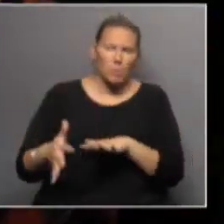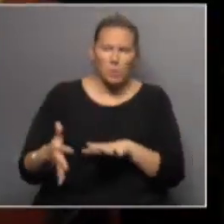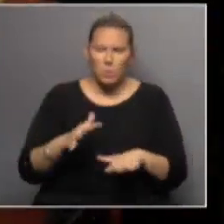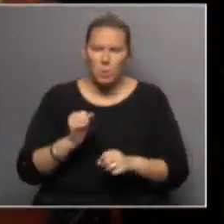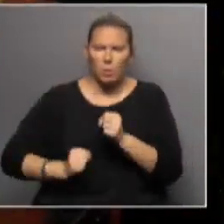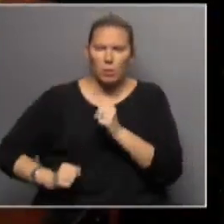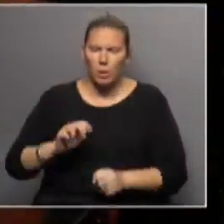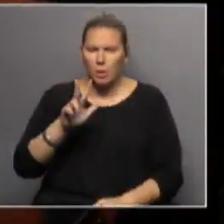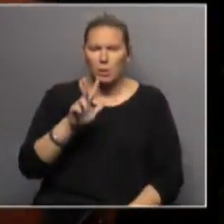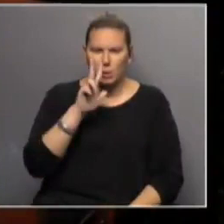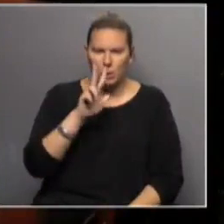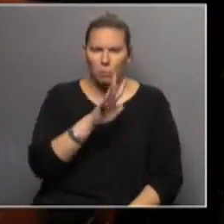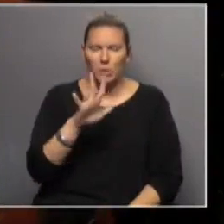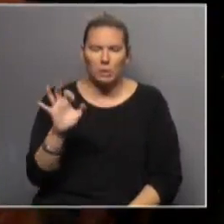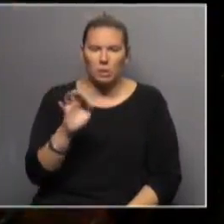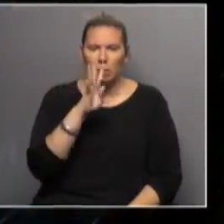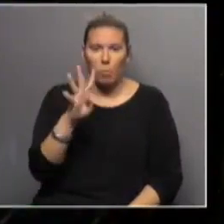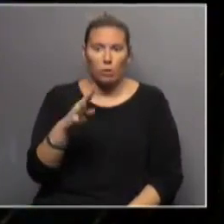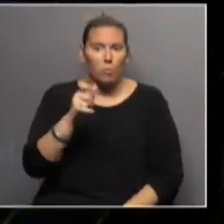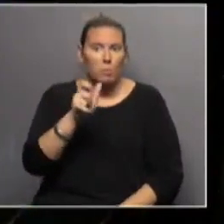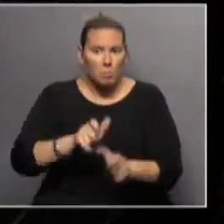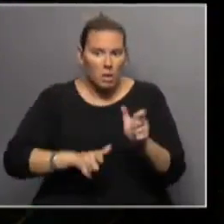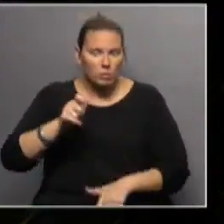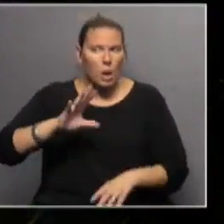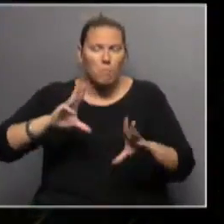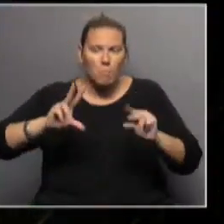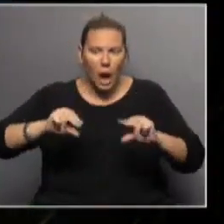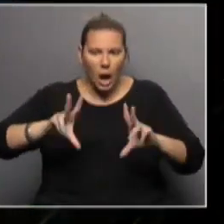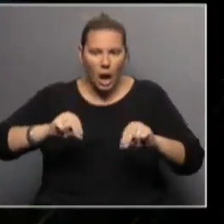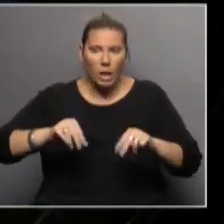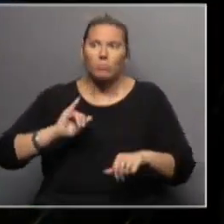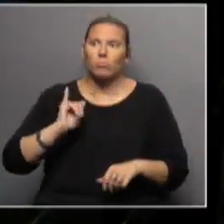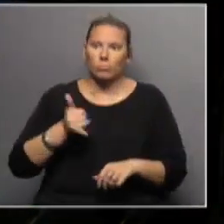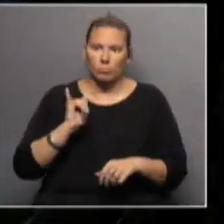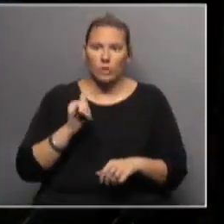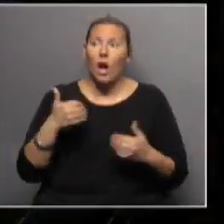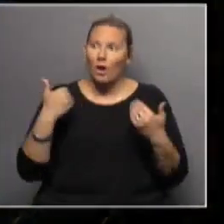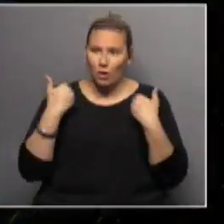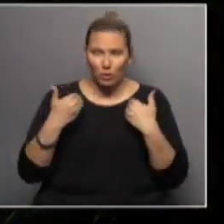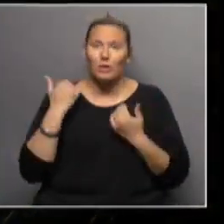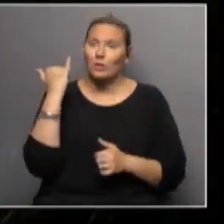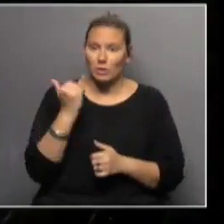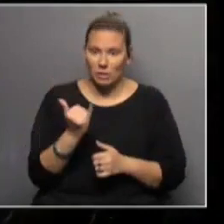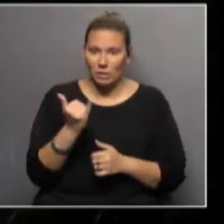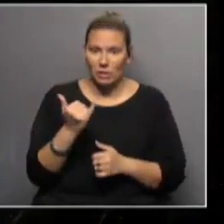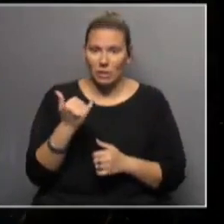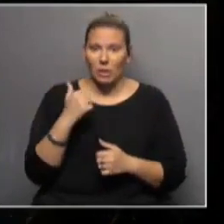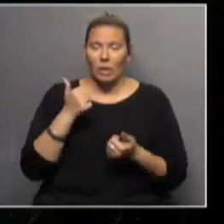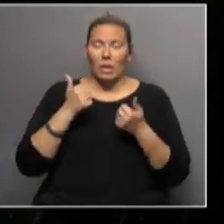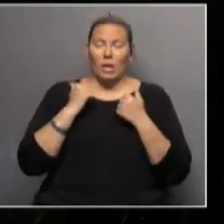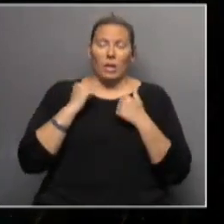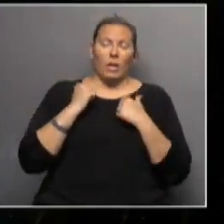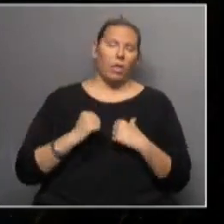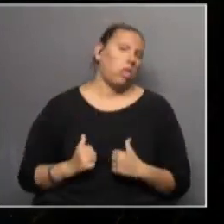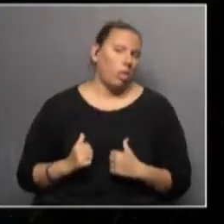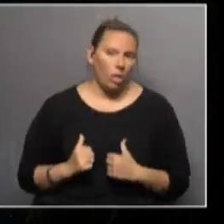a correr entre 3.500 y 4.000 personas. ¡Ah, impresionante! Sí, la verdad que estamos contentos por un lado, agotados por otro. La verdad